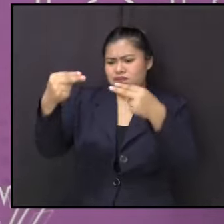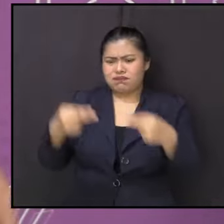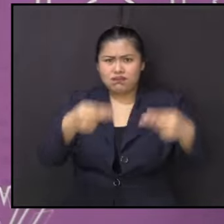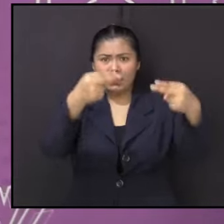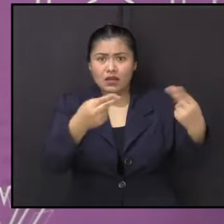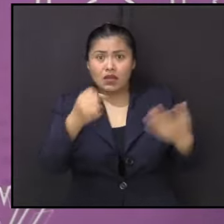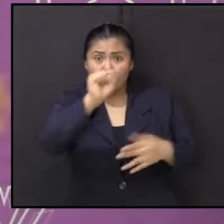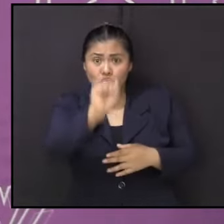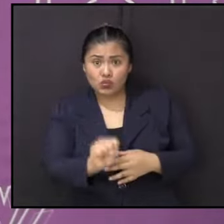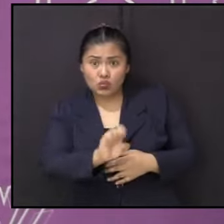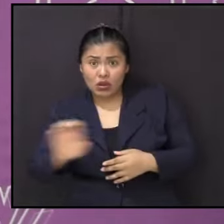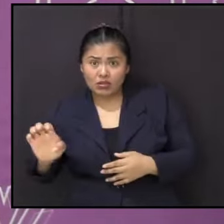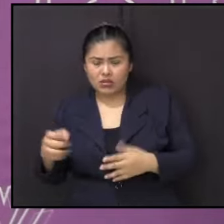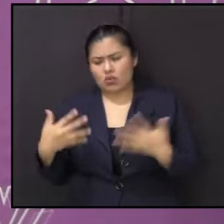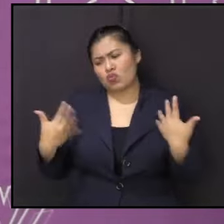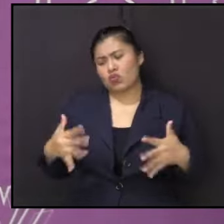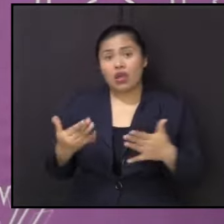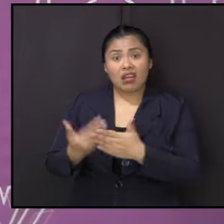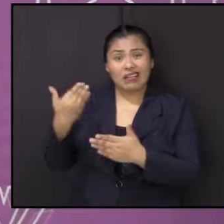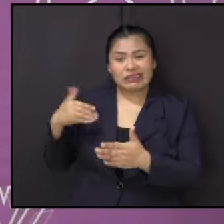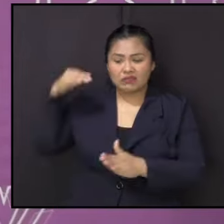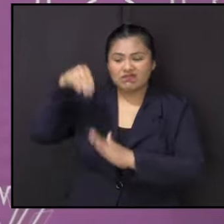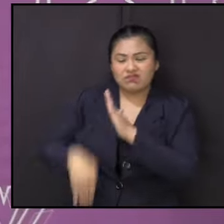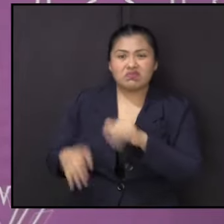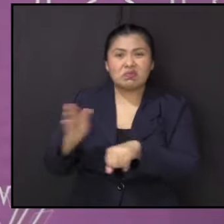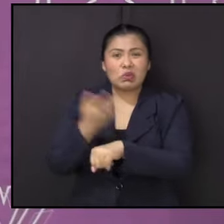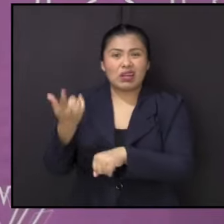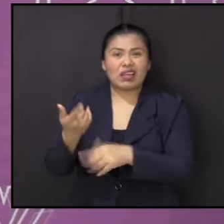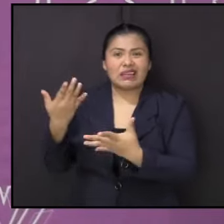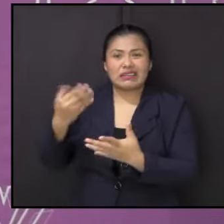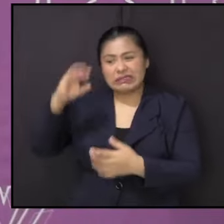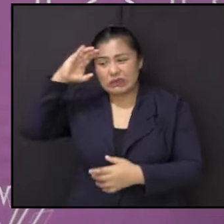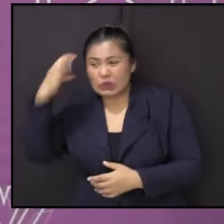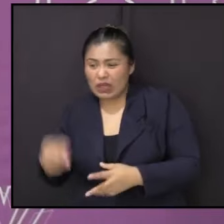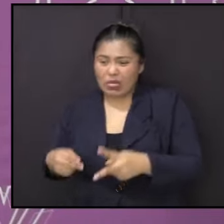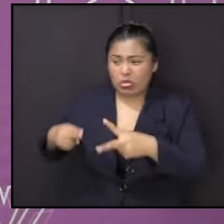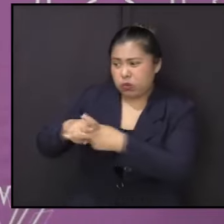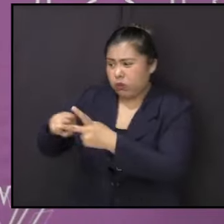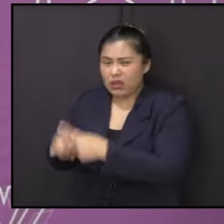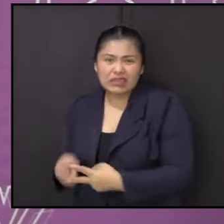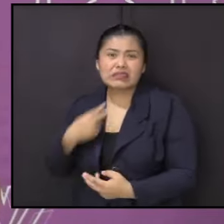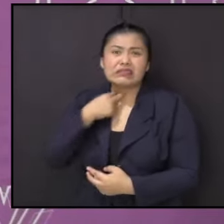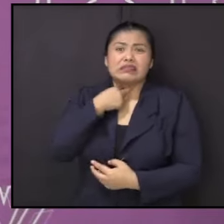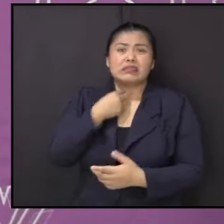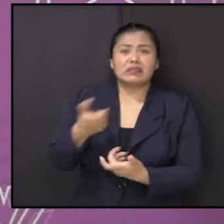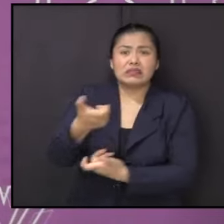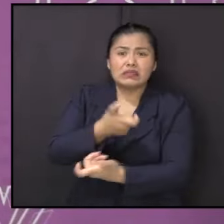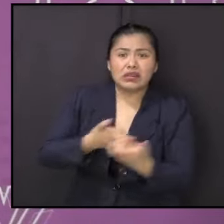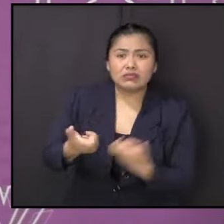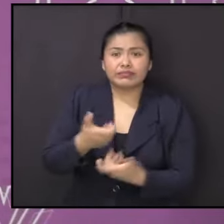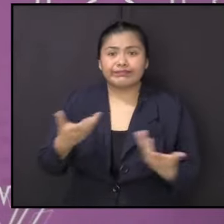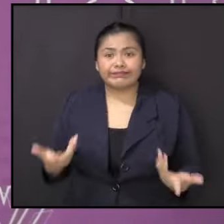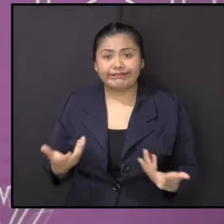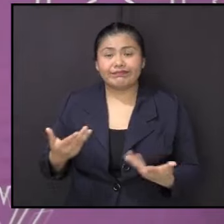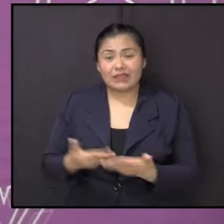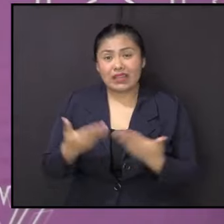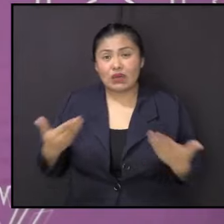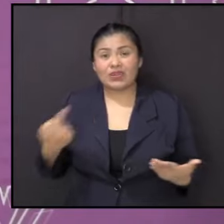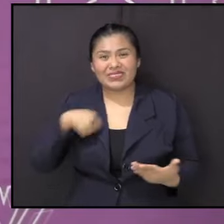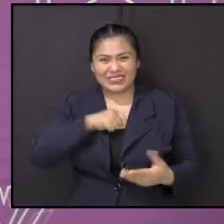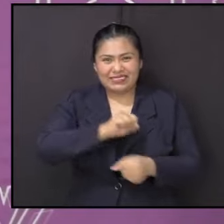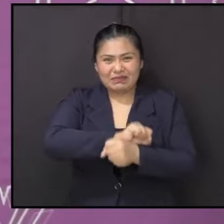país, que ha caído en un problema de inseguridad, que ha caído en un problema de crisis económica y, por supuesto, la crisis que pasamos durante la